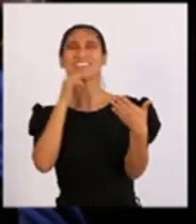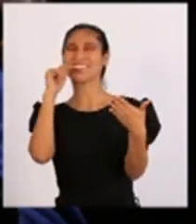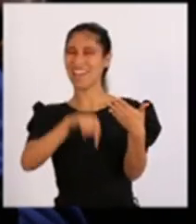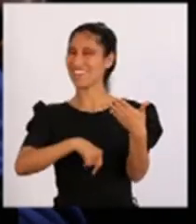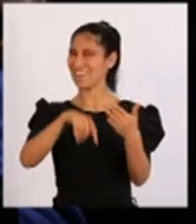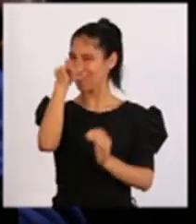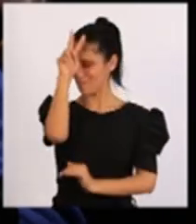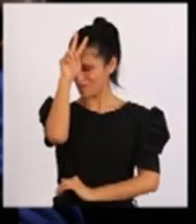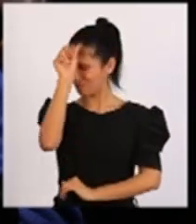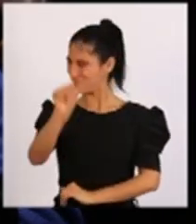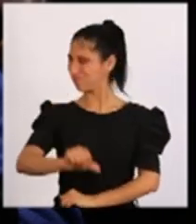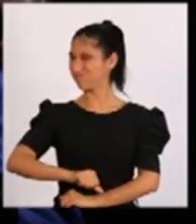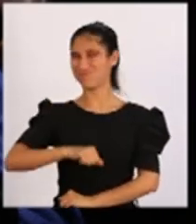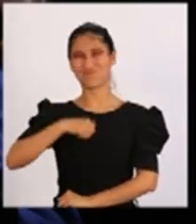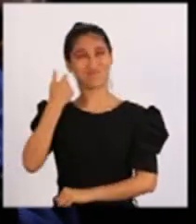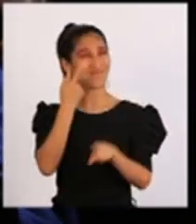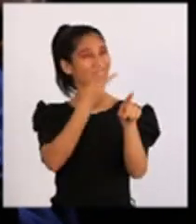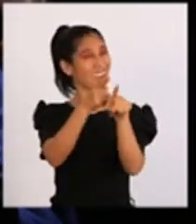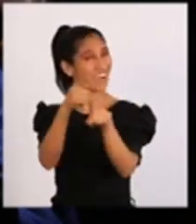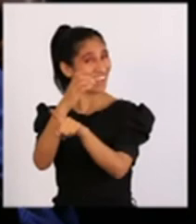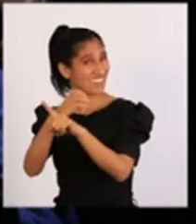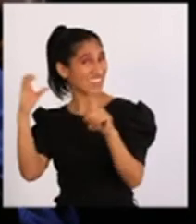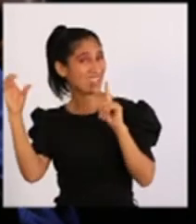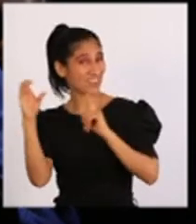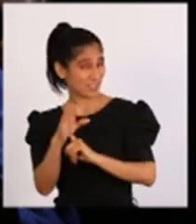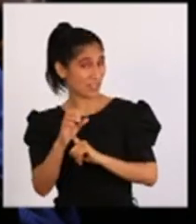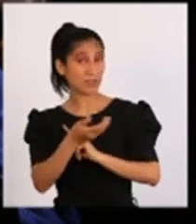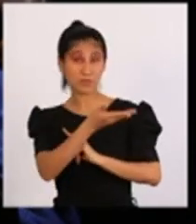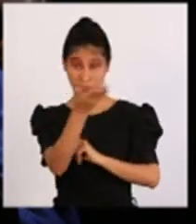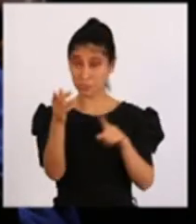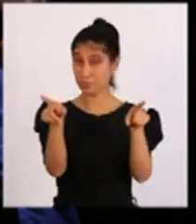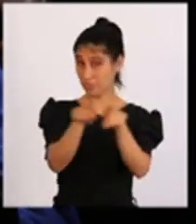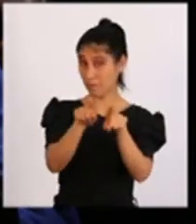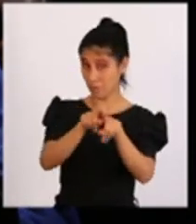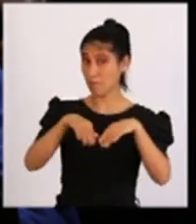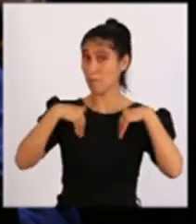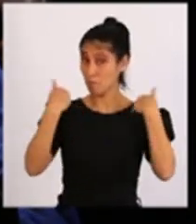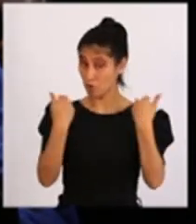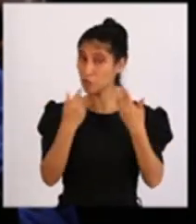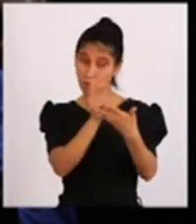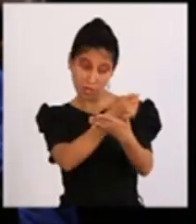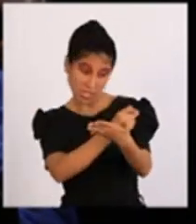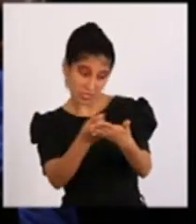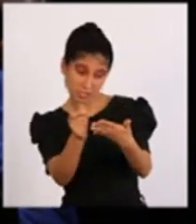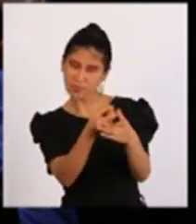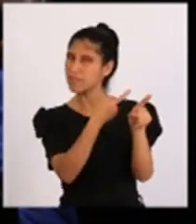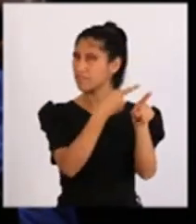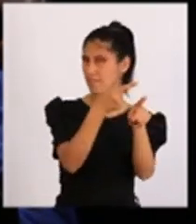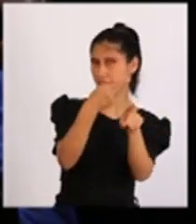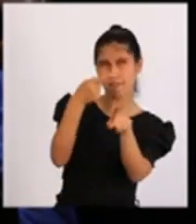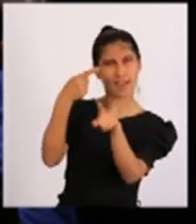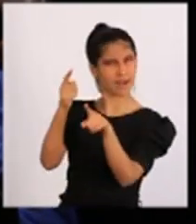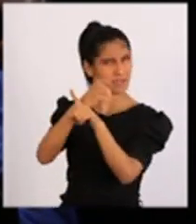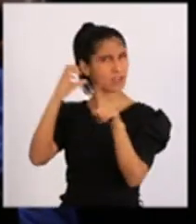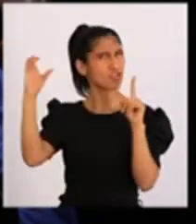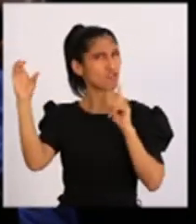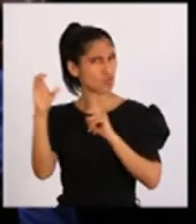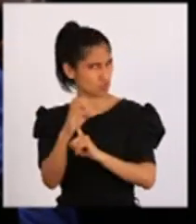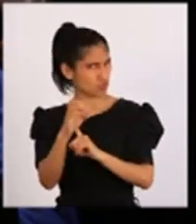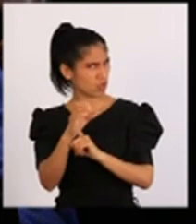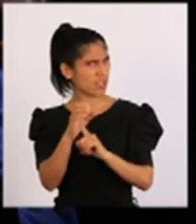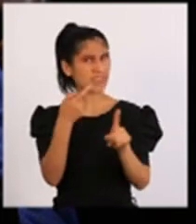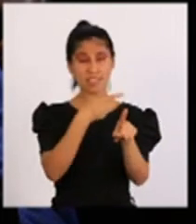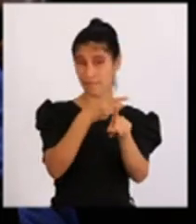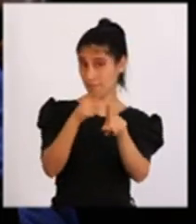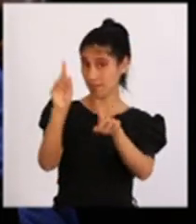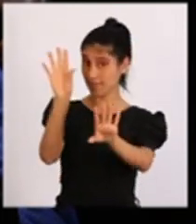su diversidad cultural. Los invito a elaborar una lista musical en la que estén incluidas las canciones que más